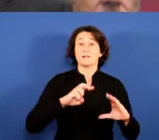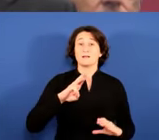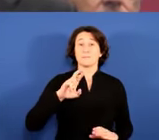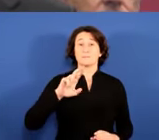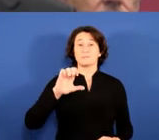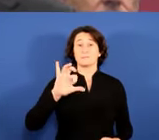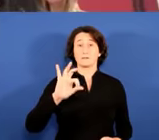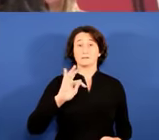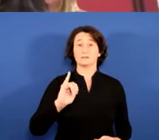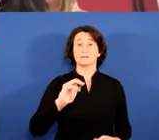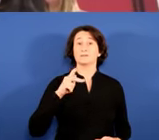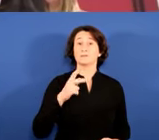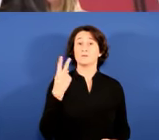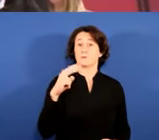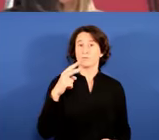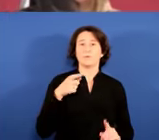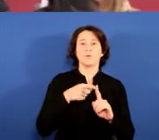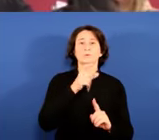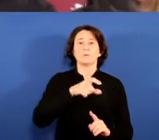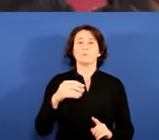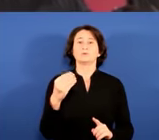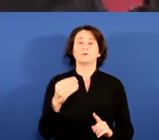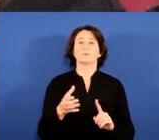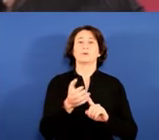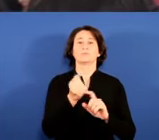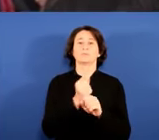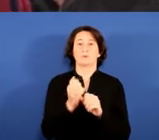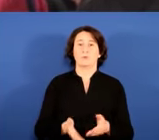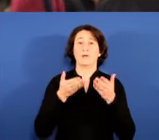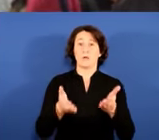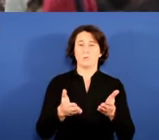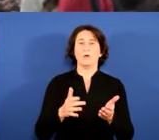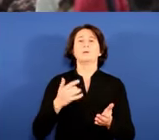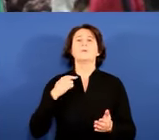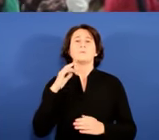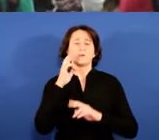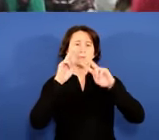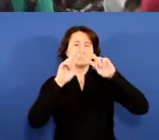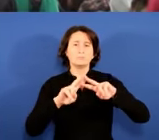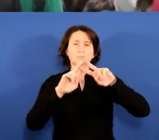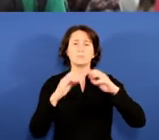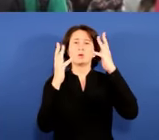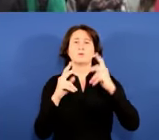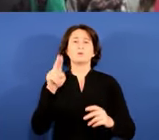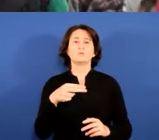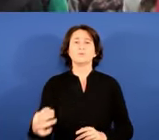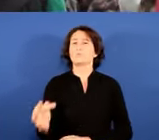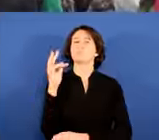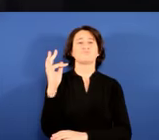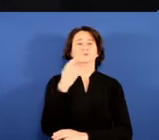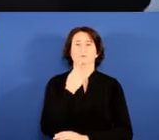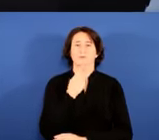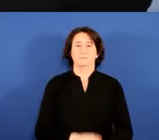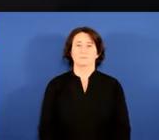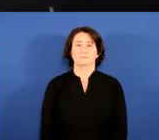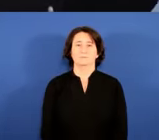BBK Fundazioa para orientar a los jóvenes de Vizcaya que buscan una oportunidad laboral o ampliar su formación de cara a una